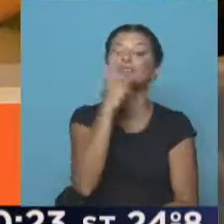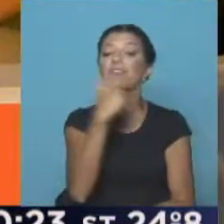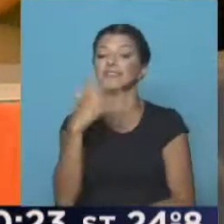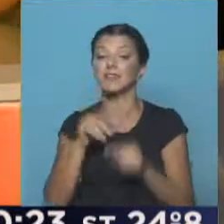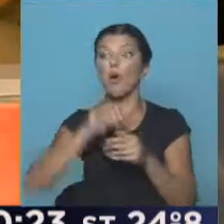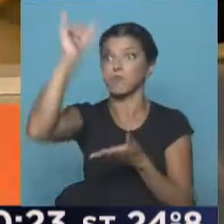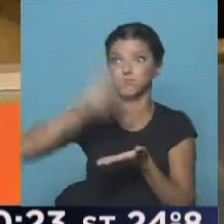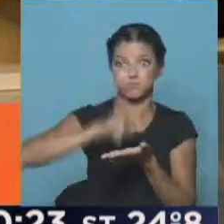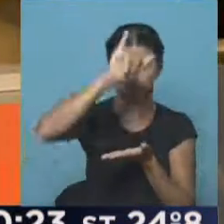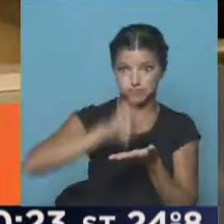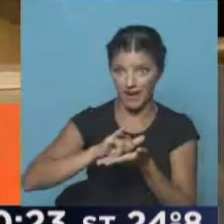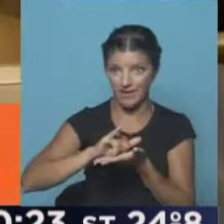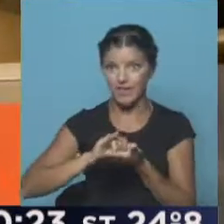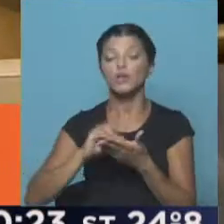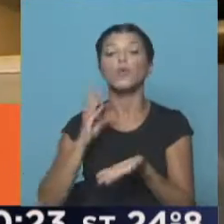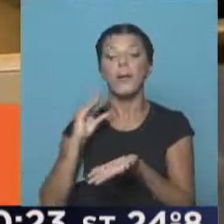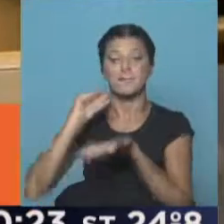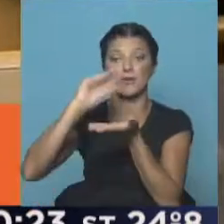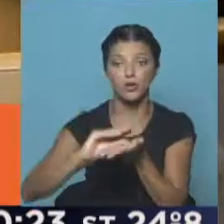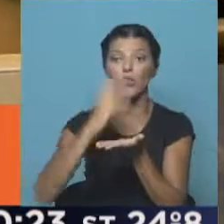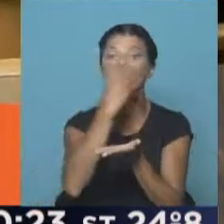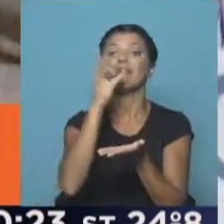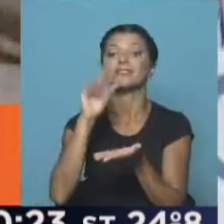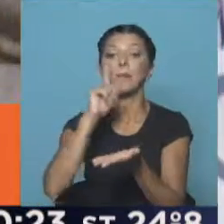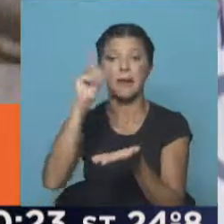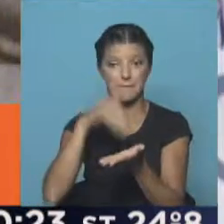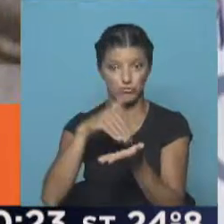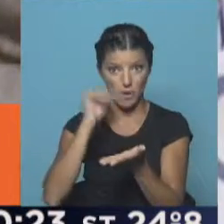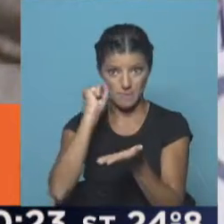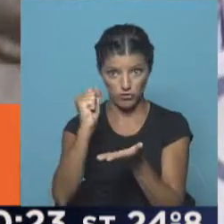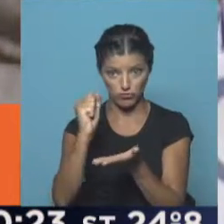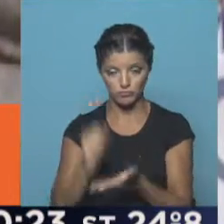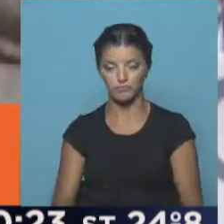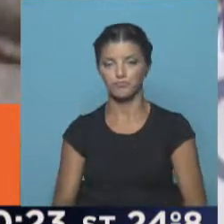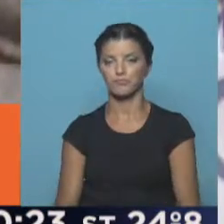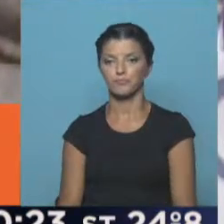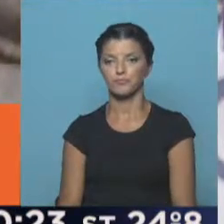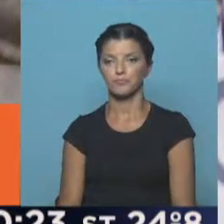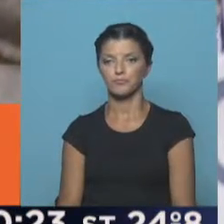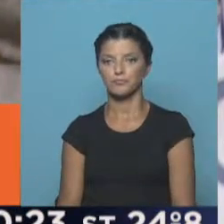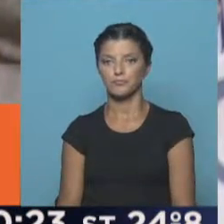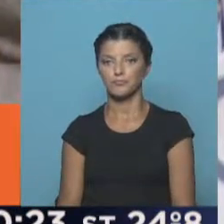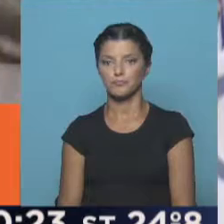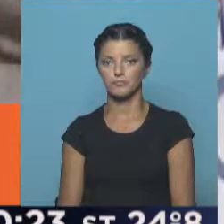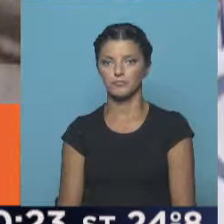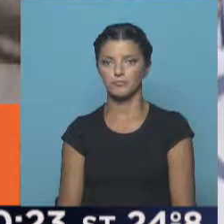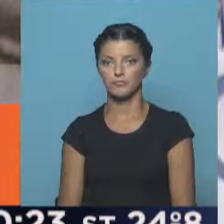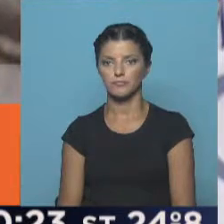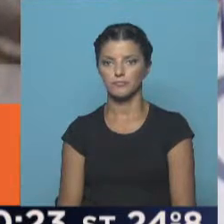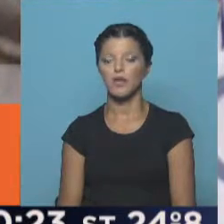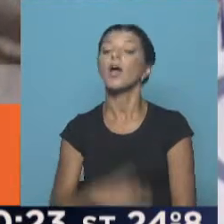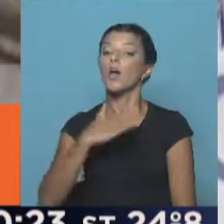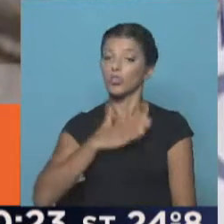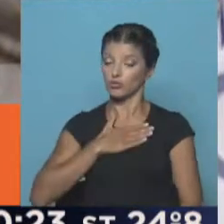una inversión de 40.000 millones de pesos. Ratificamos que tenemos en marcha el